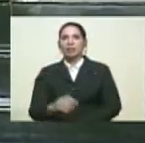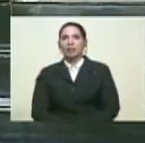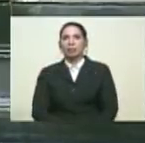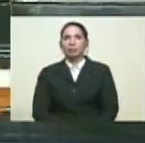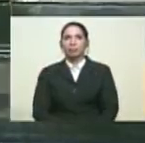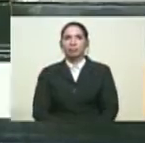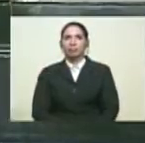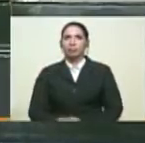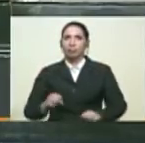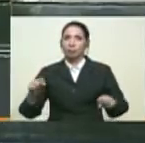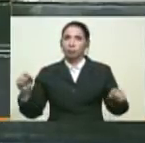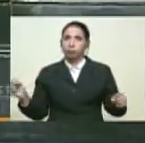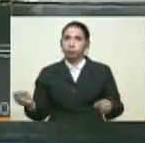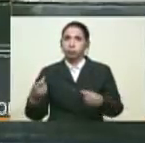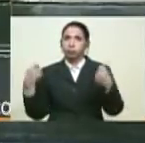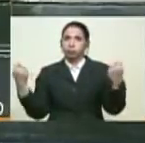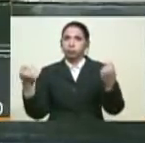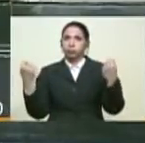reivindicar